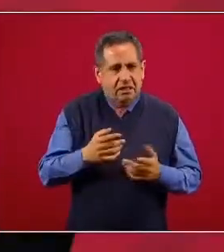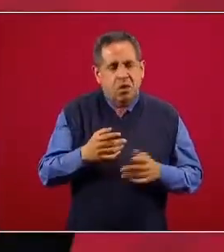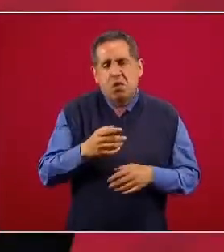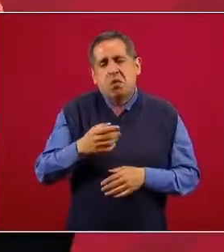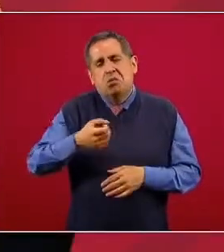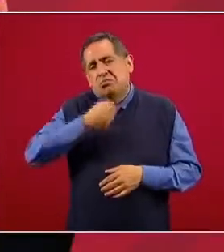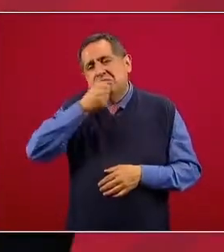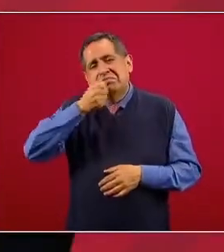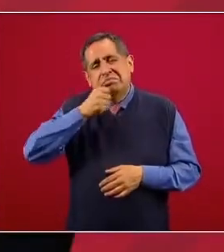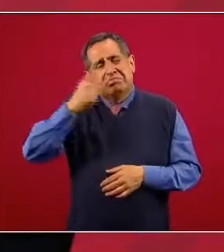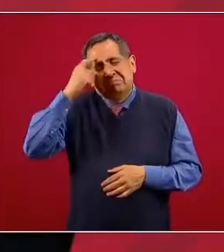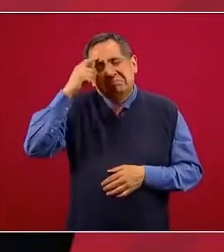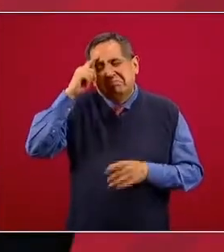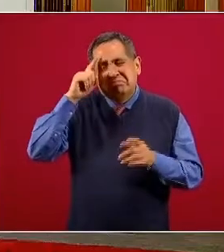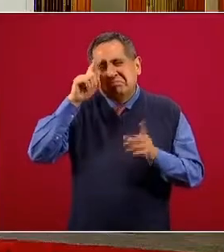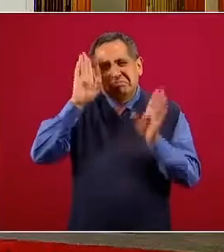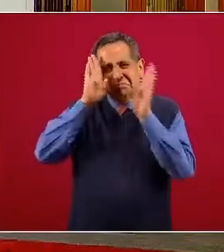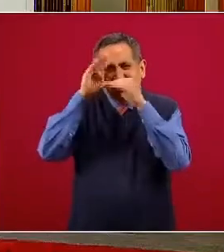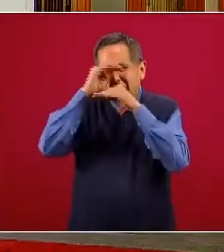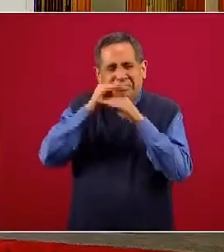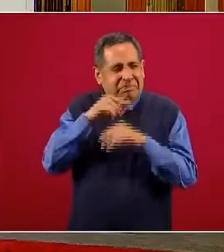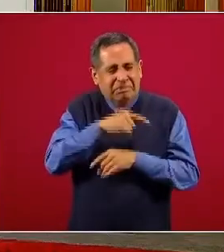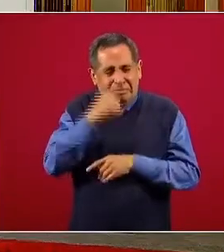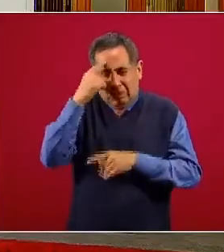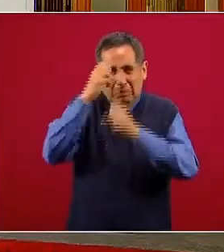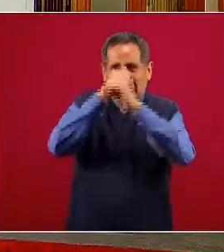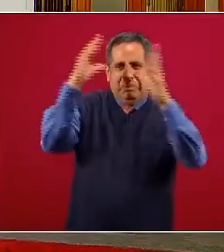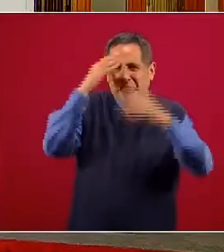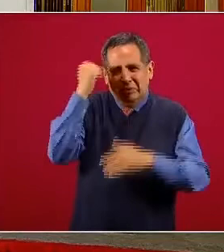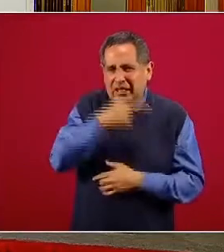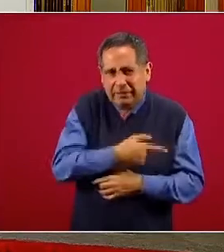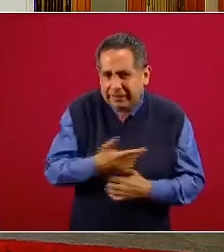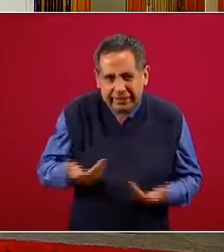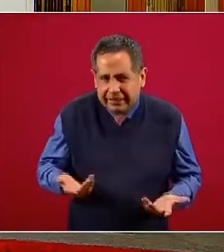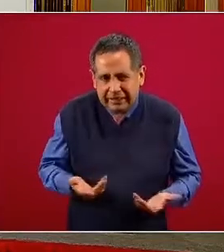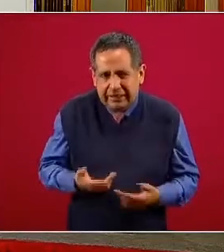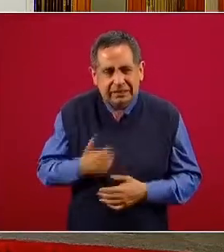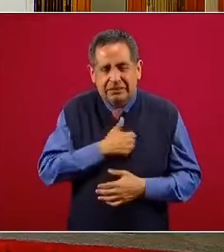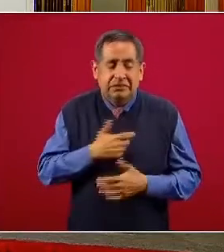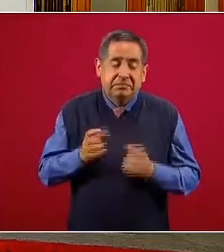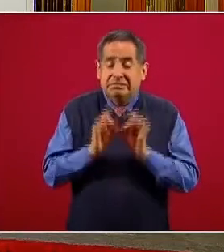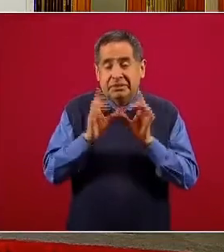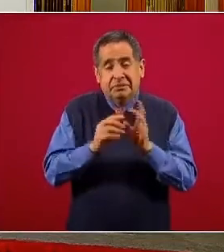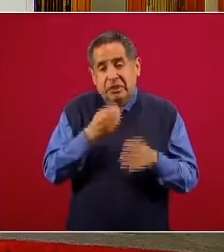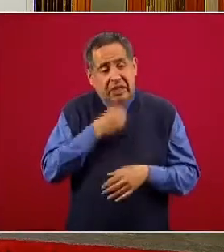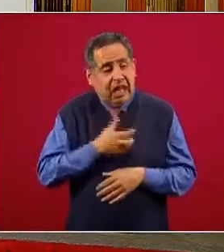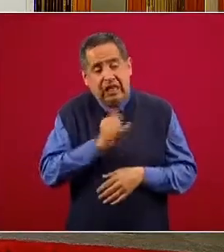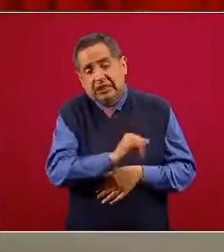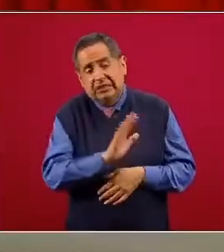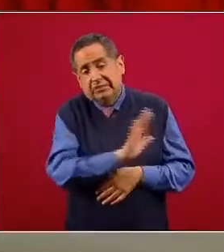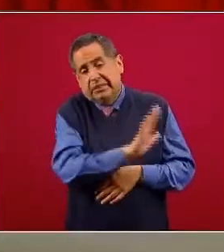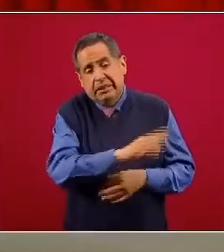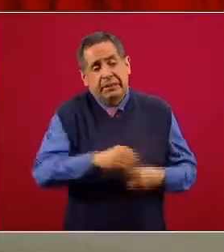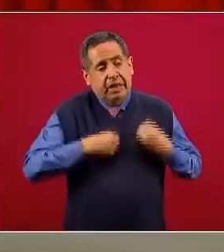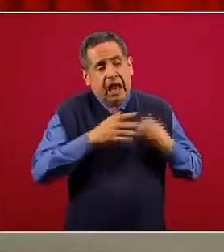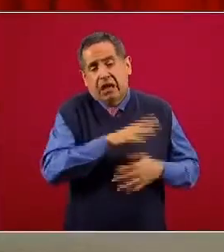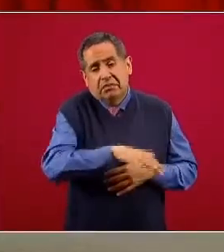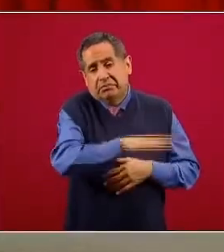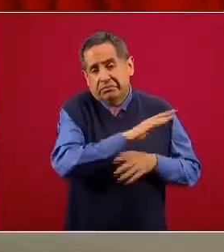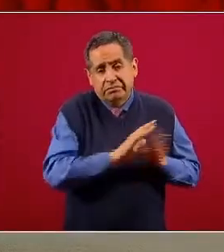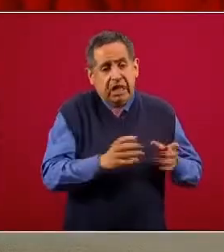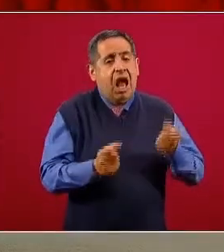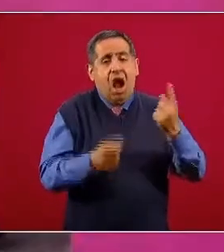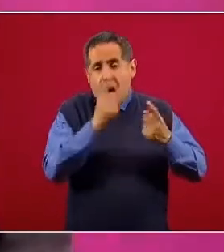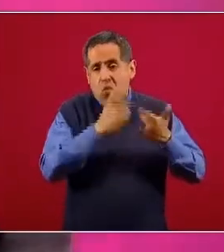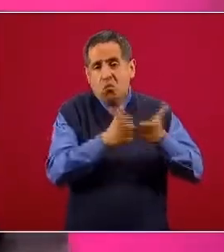precaria de la complejidad de la epidemia, desfavorable y ni modo, pero es parte de la expresión de la vida pública. Hay